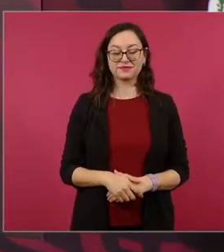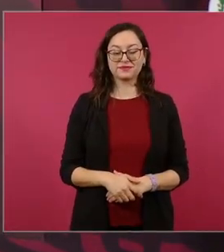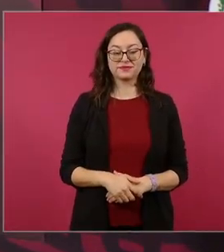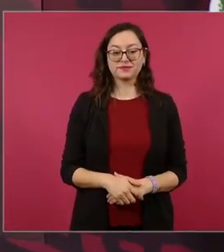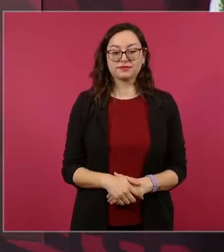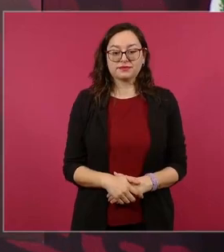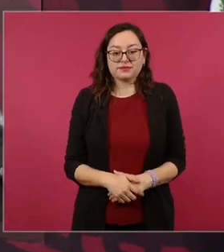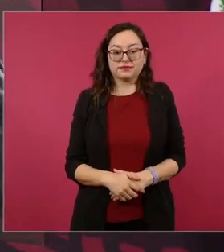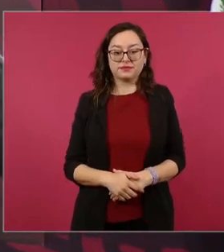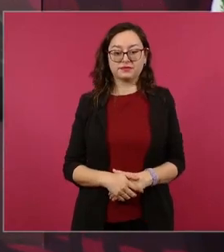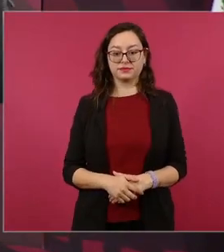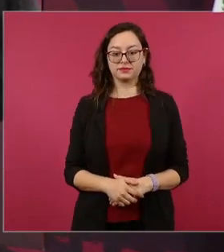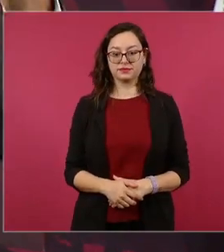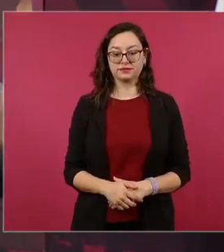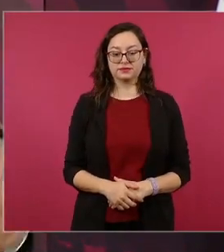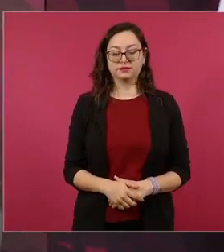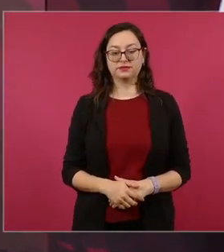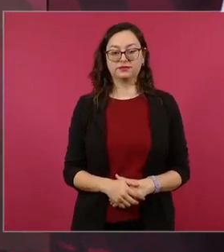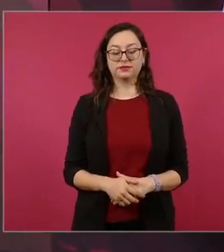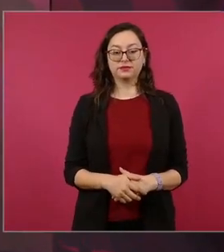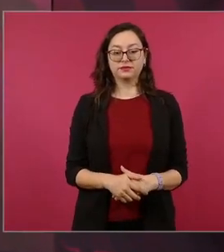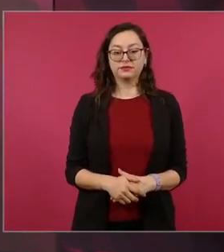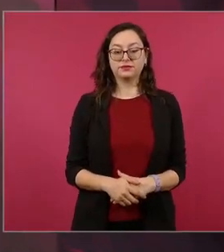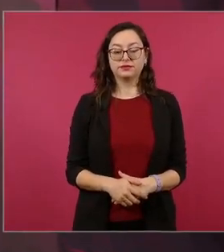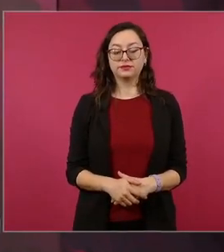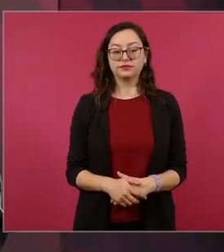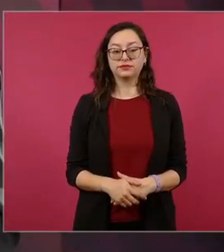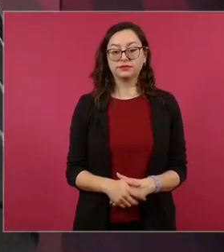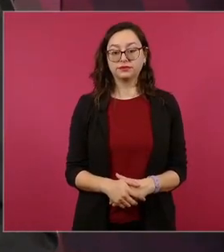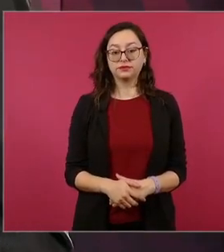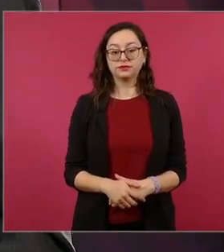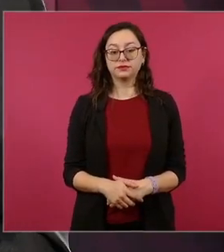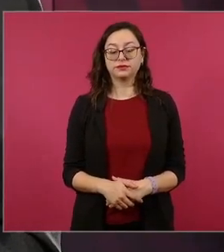que se informan